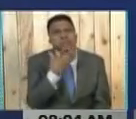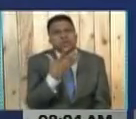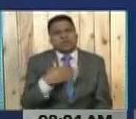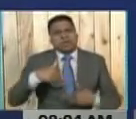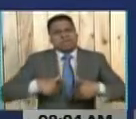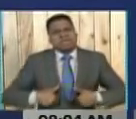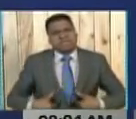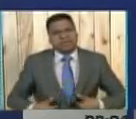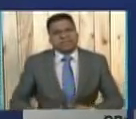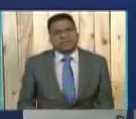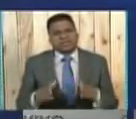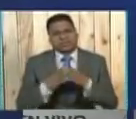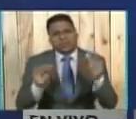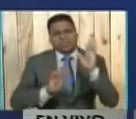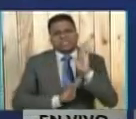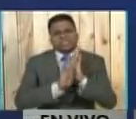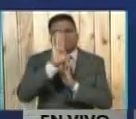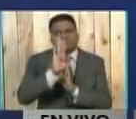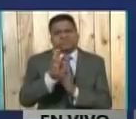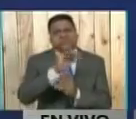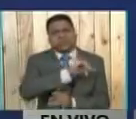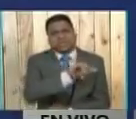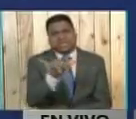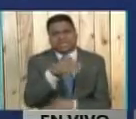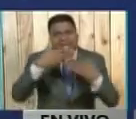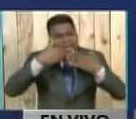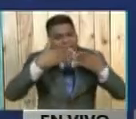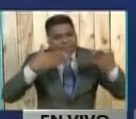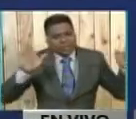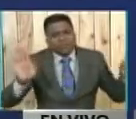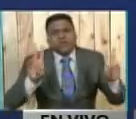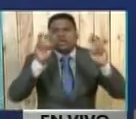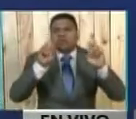en función del desarrollo y la apertura de nuevas